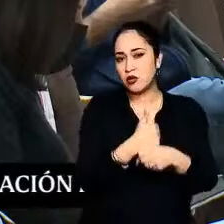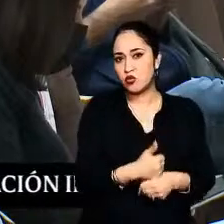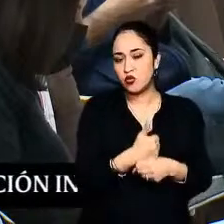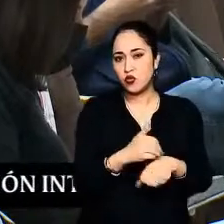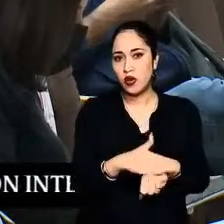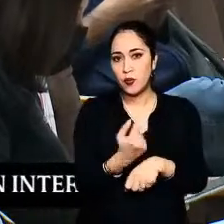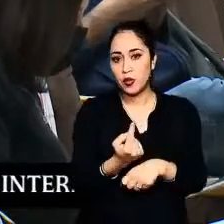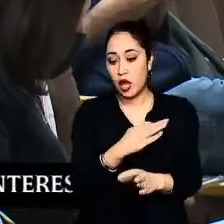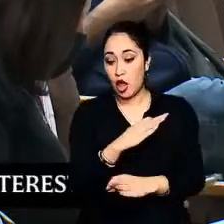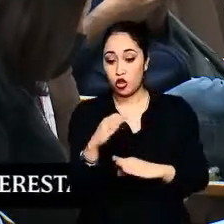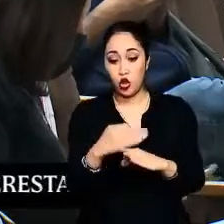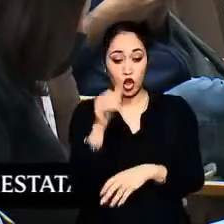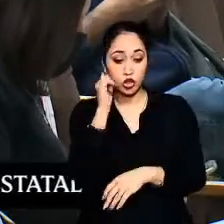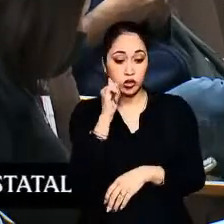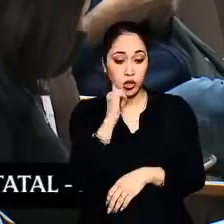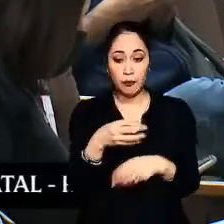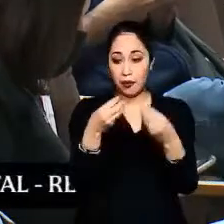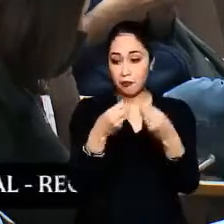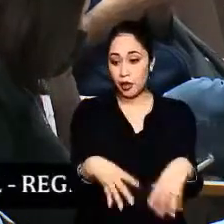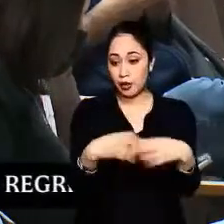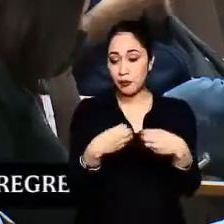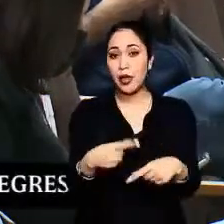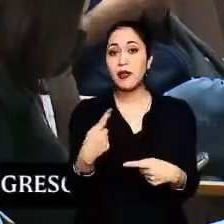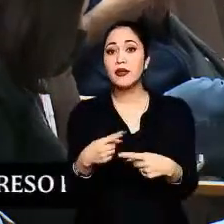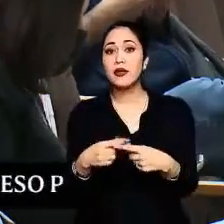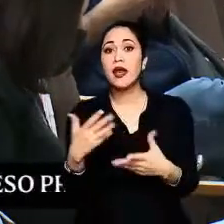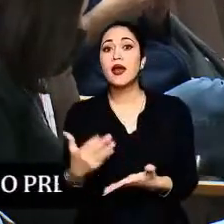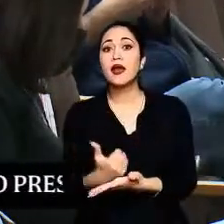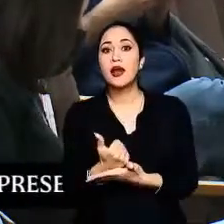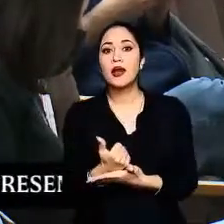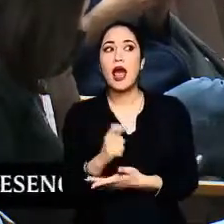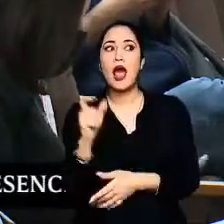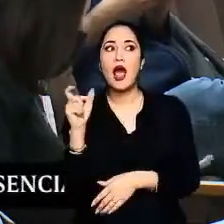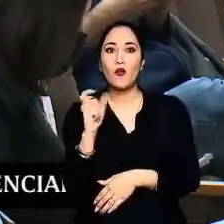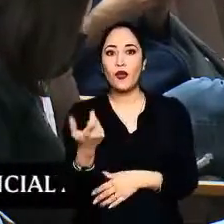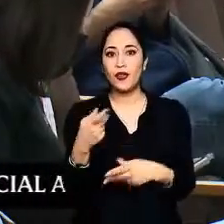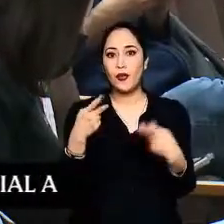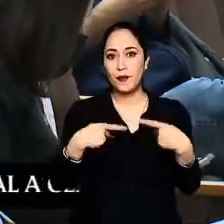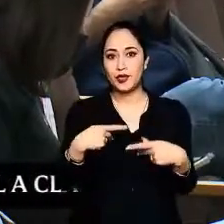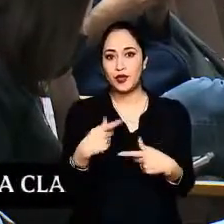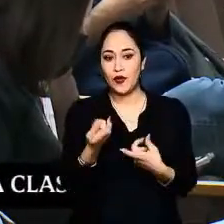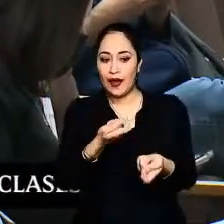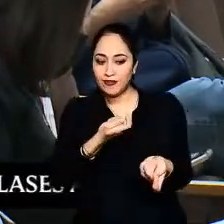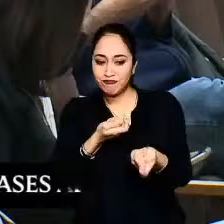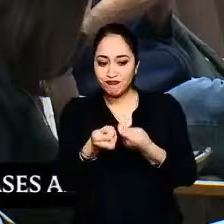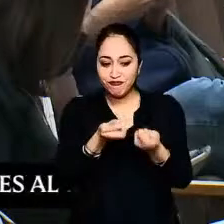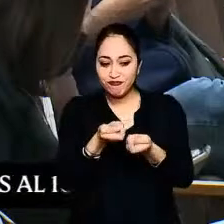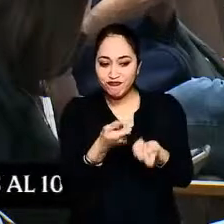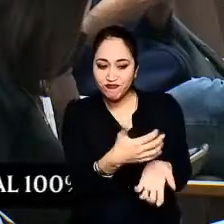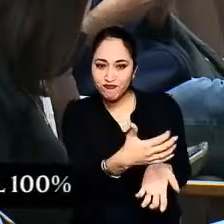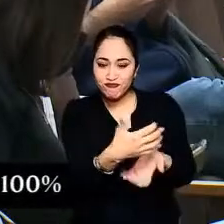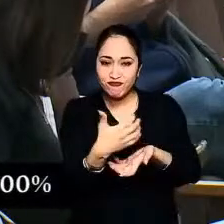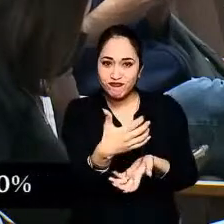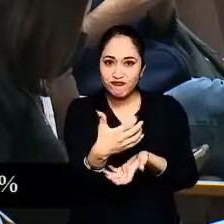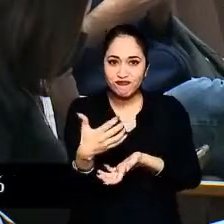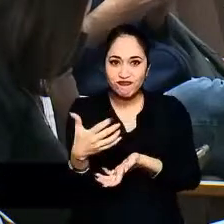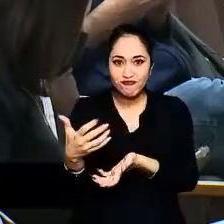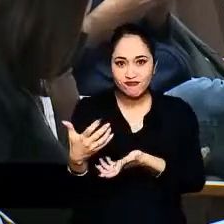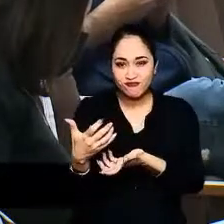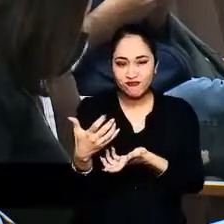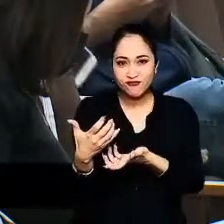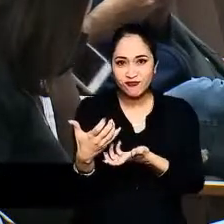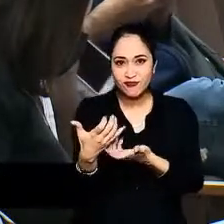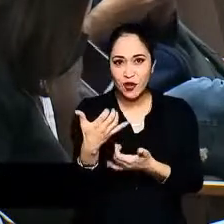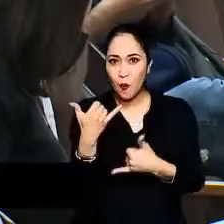perdedores y los ganadores pues son nada más los mismos organizadores, ¿no? Entonces eso, los juegos de azar no son enteramente